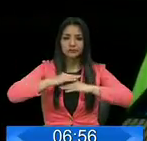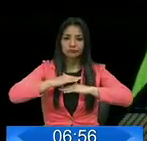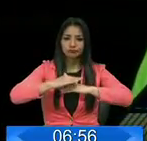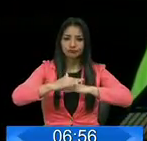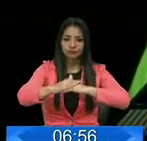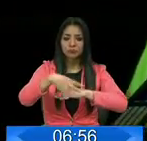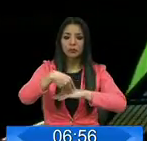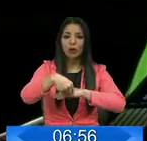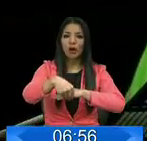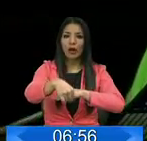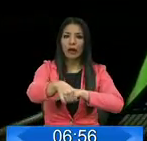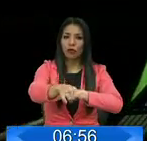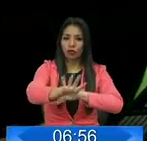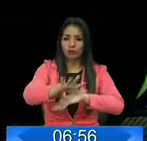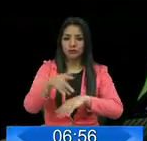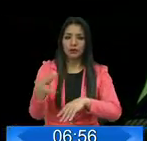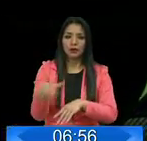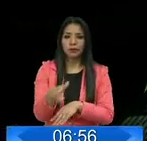precipitación,